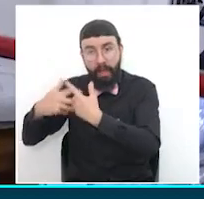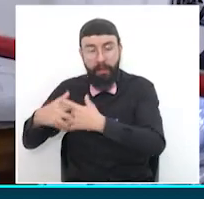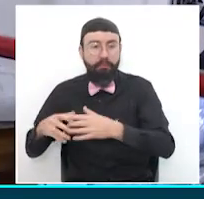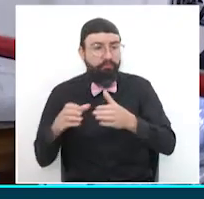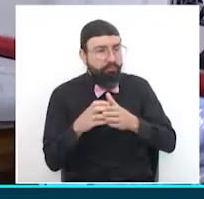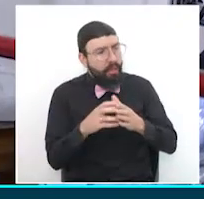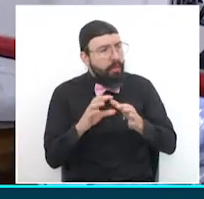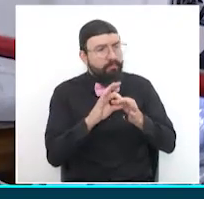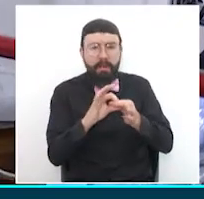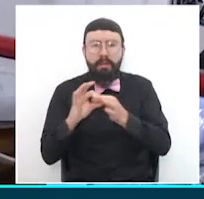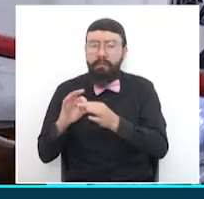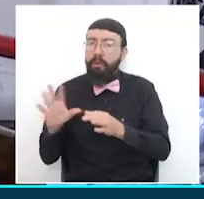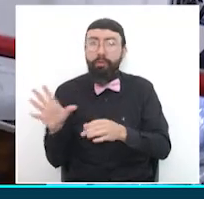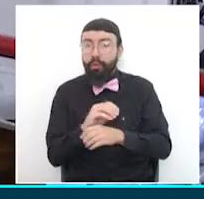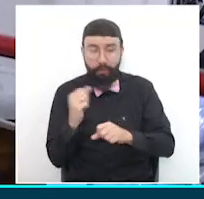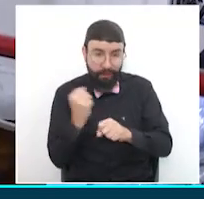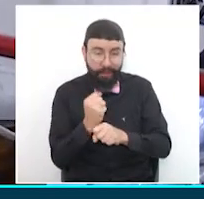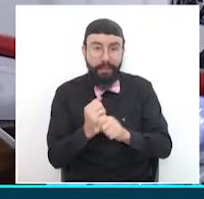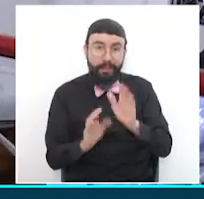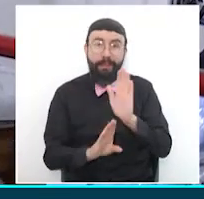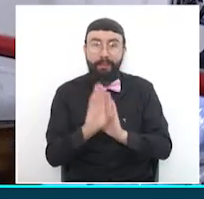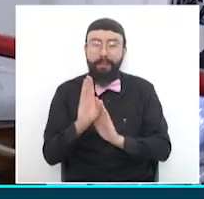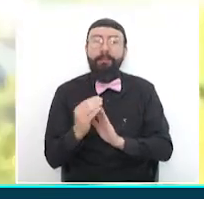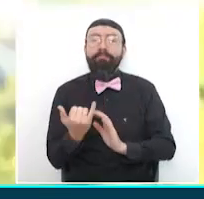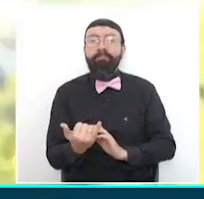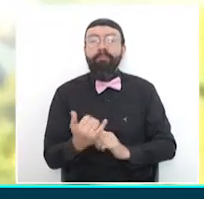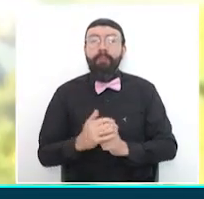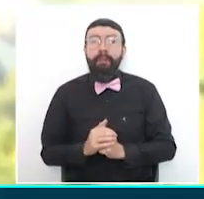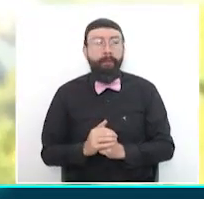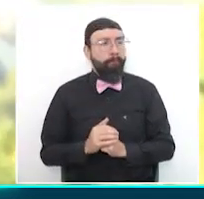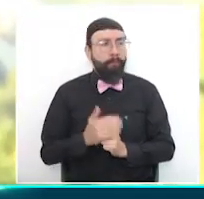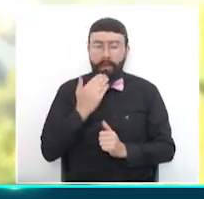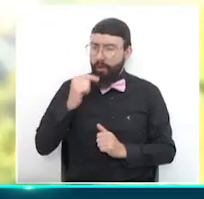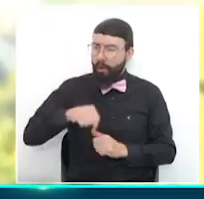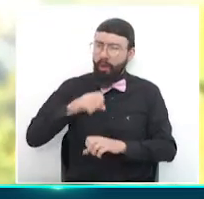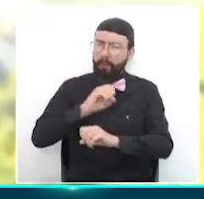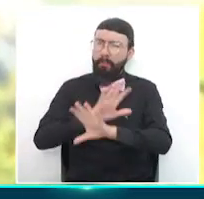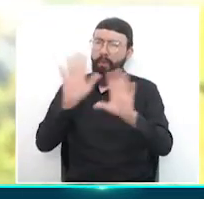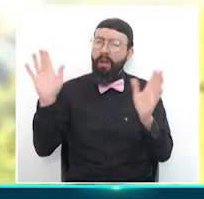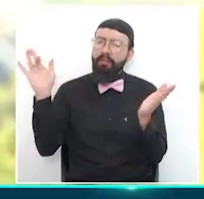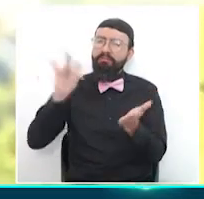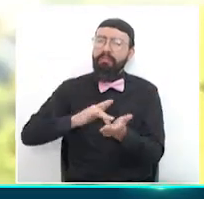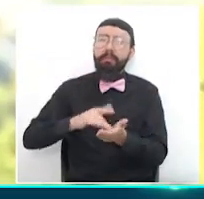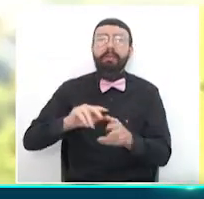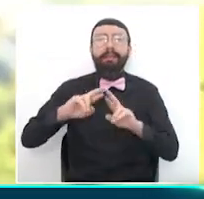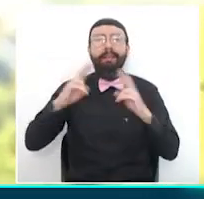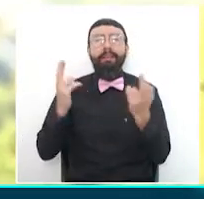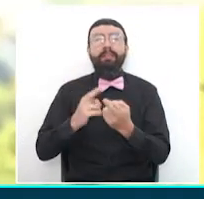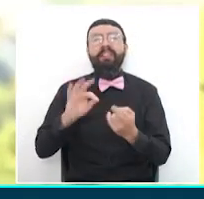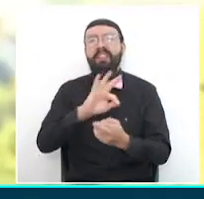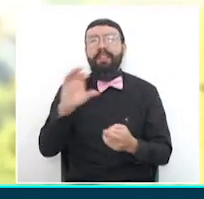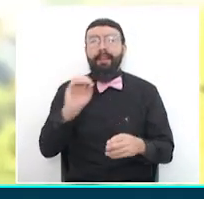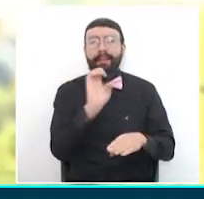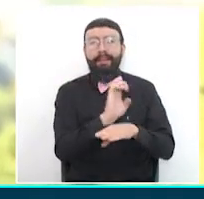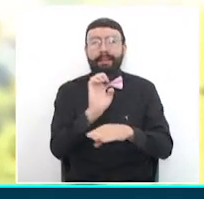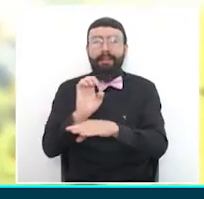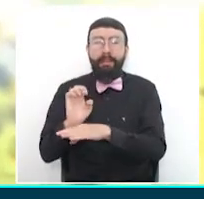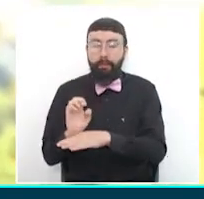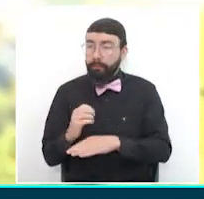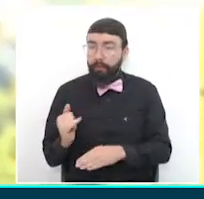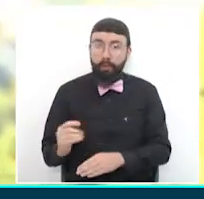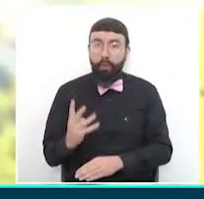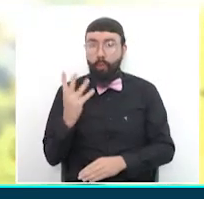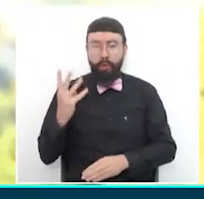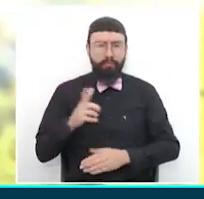entre todos salgamos adelante en medio de la pandemia. Esta mañana estuvimos reunidas más de 30 entidades, cuatro de nuestros